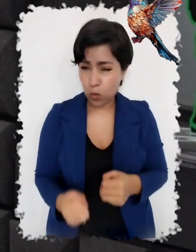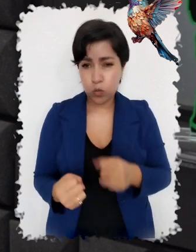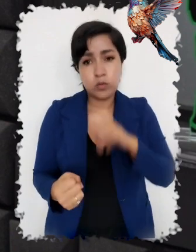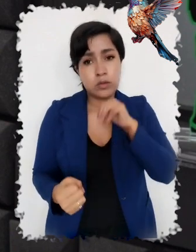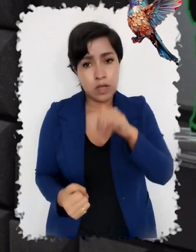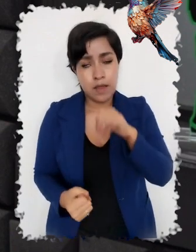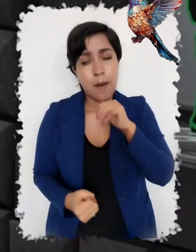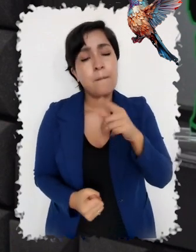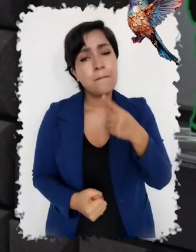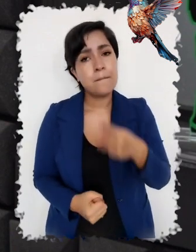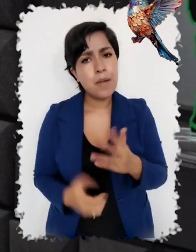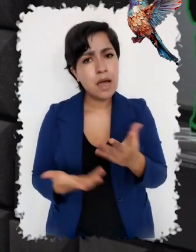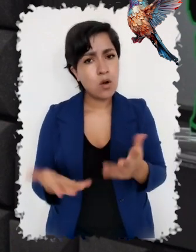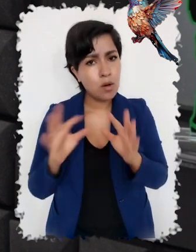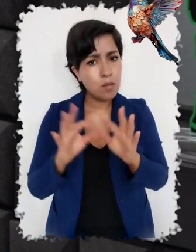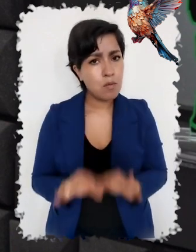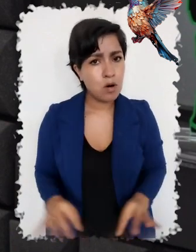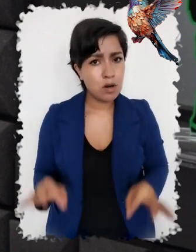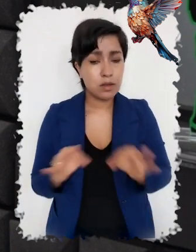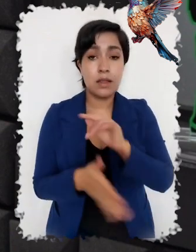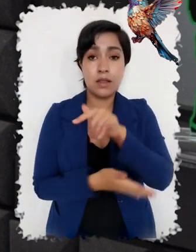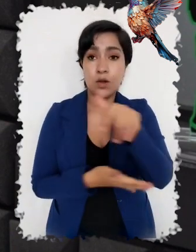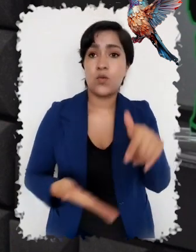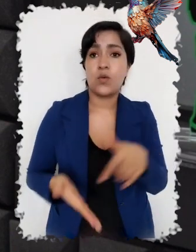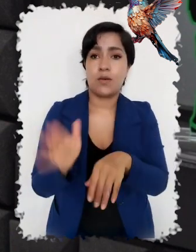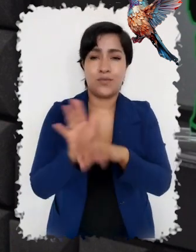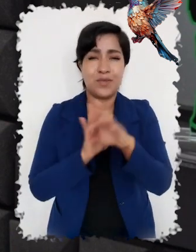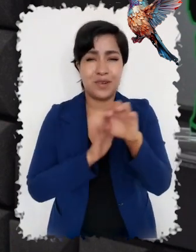importante que espacios